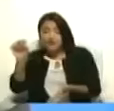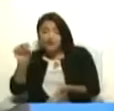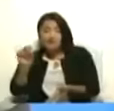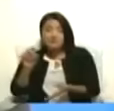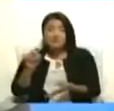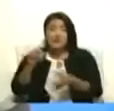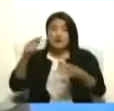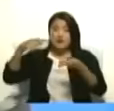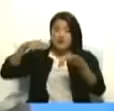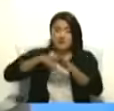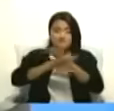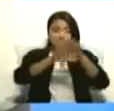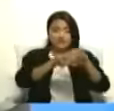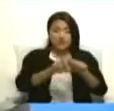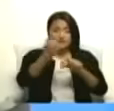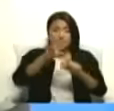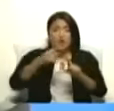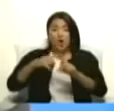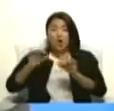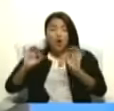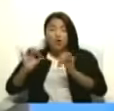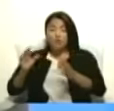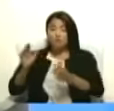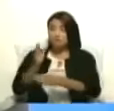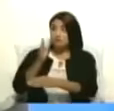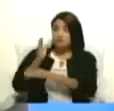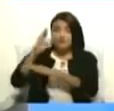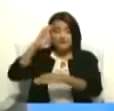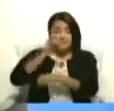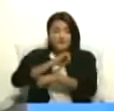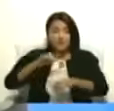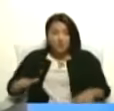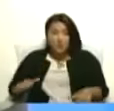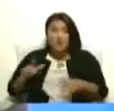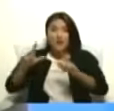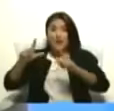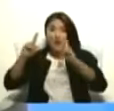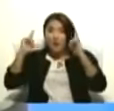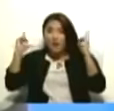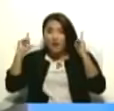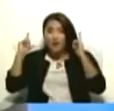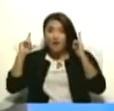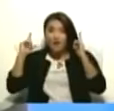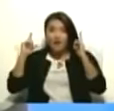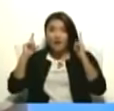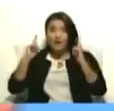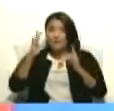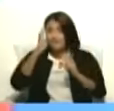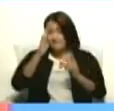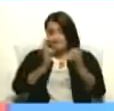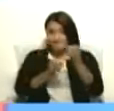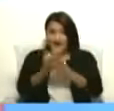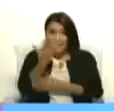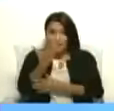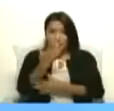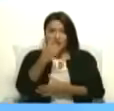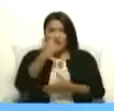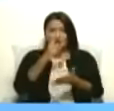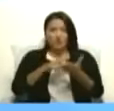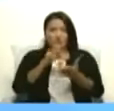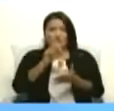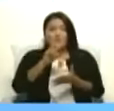que aplaudieron la incursión militar de extranjeros por las costas de macuto en el mes de mayo de el año